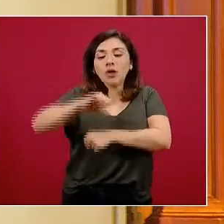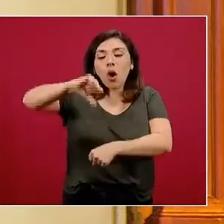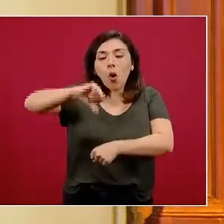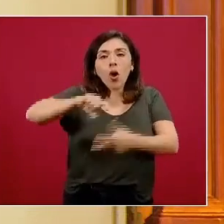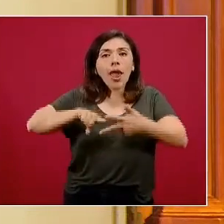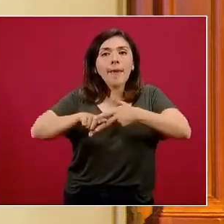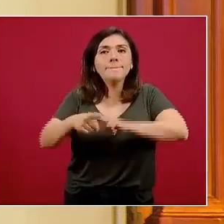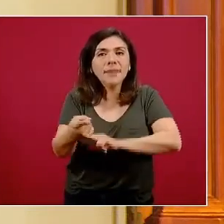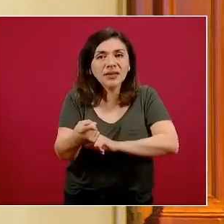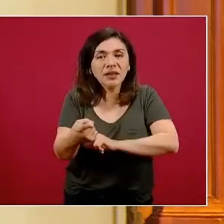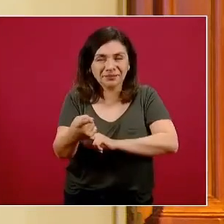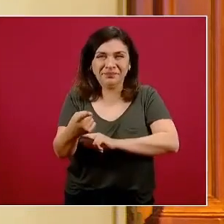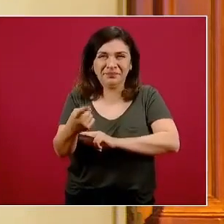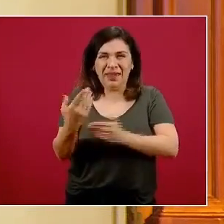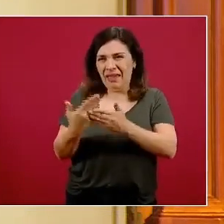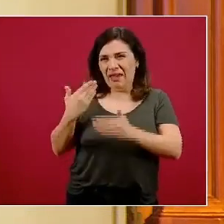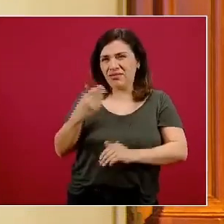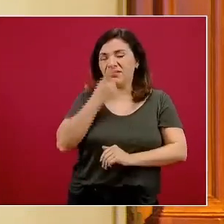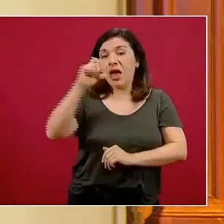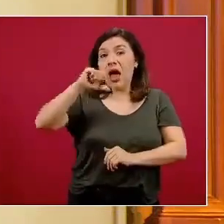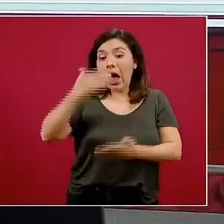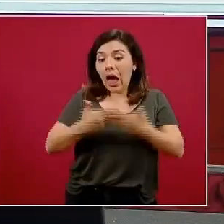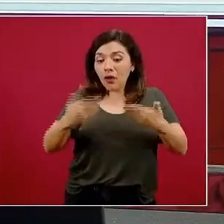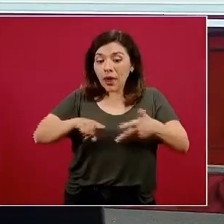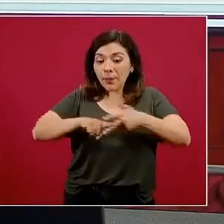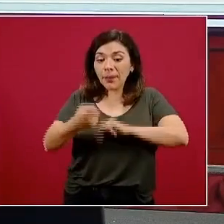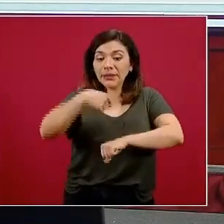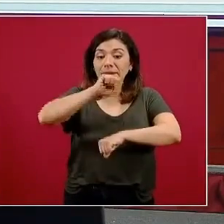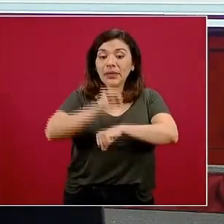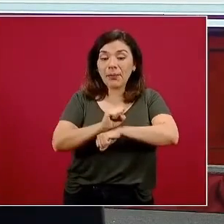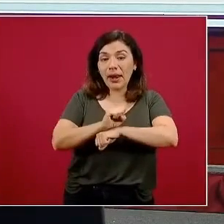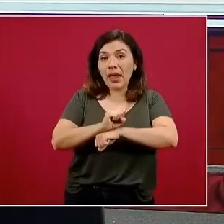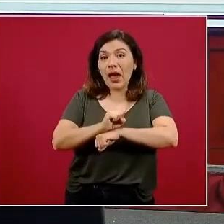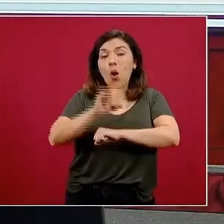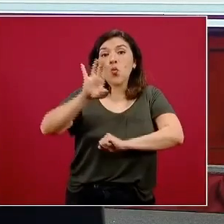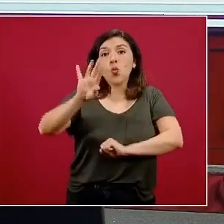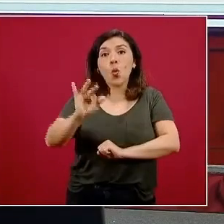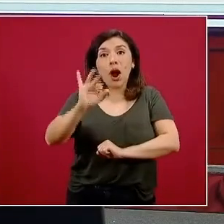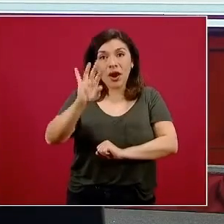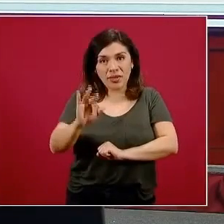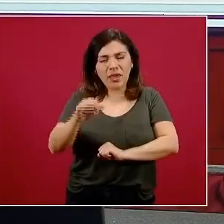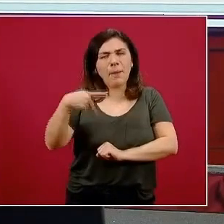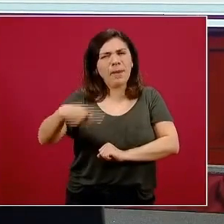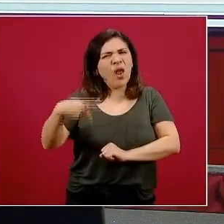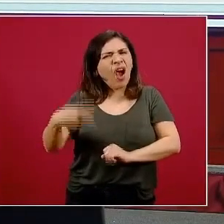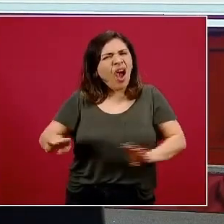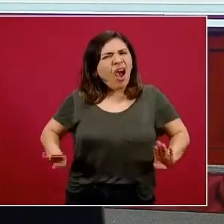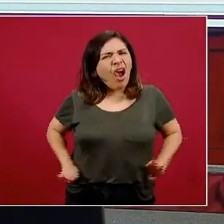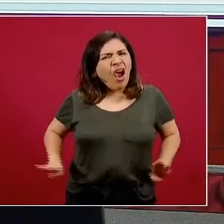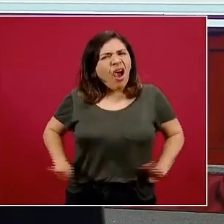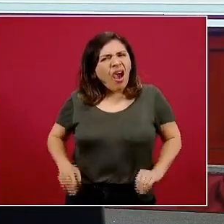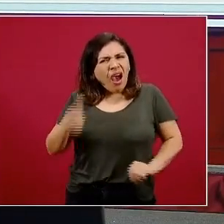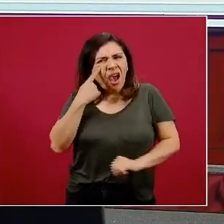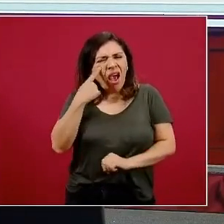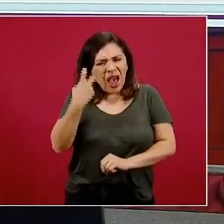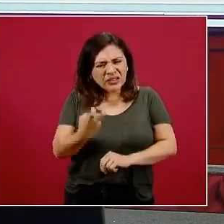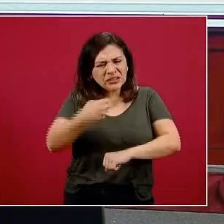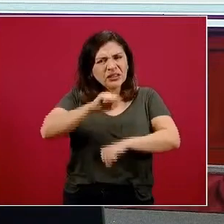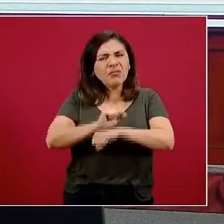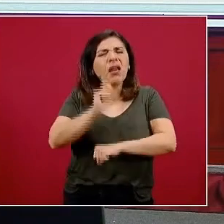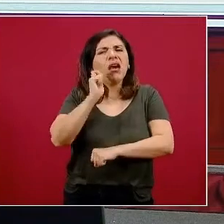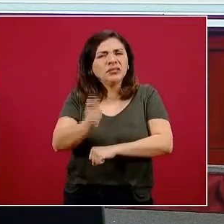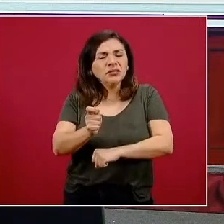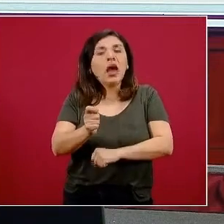hoy. Como ya comentábamos que hoy inicia la semana epidemiológica 40, pero una característica de esta semana es